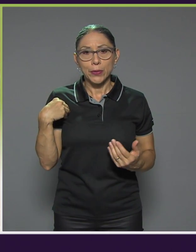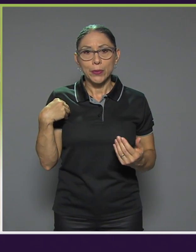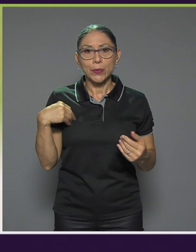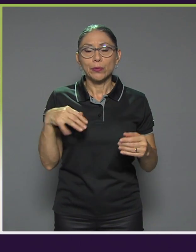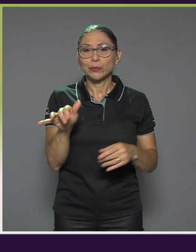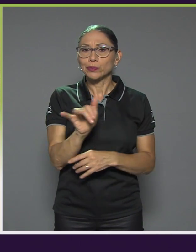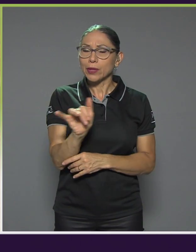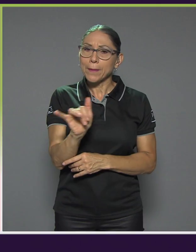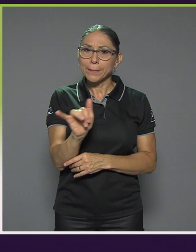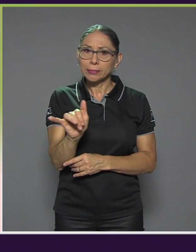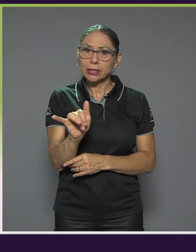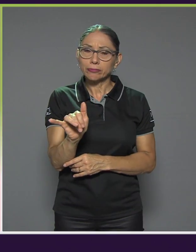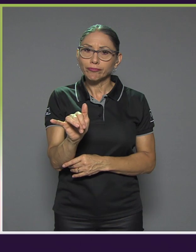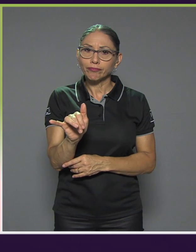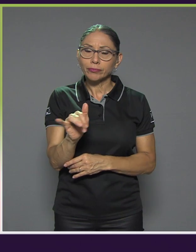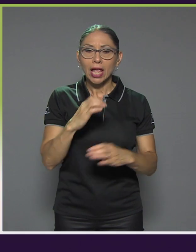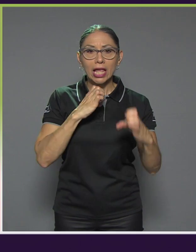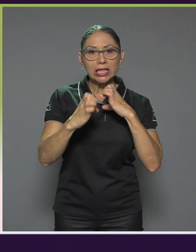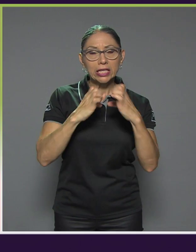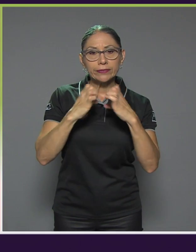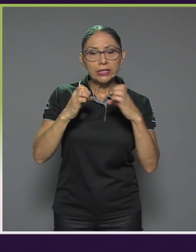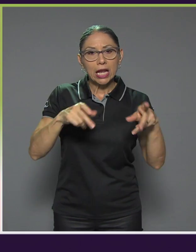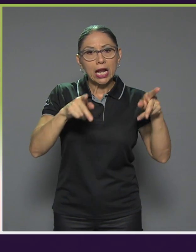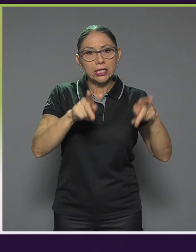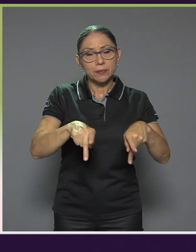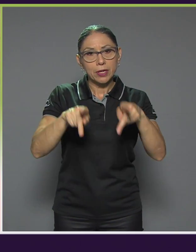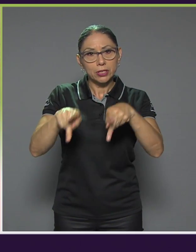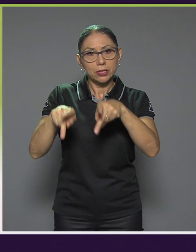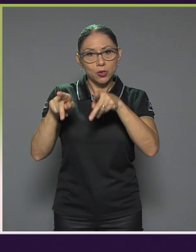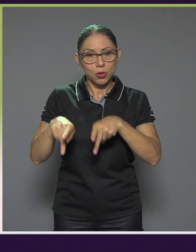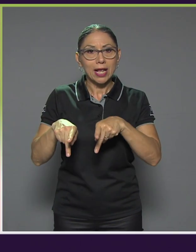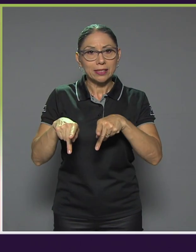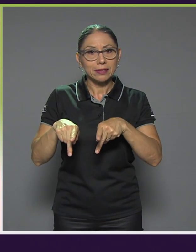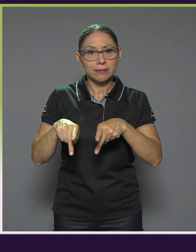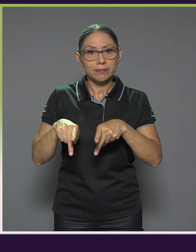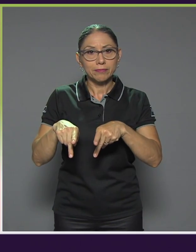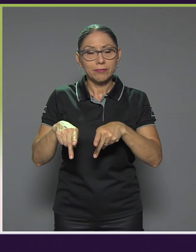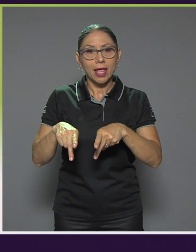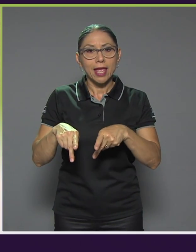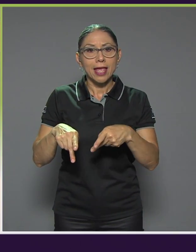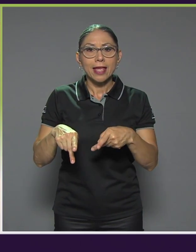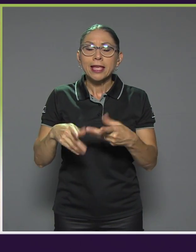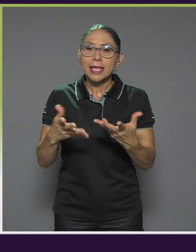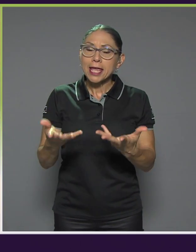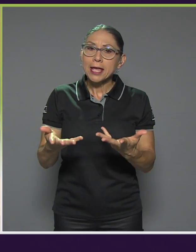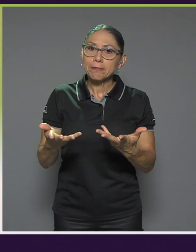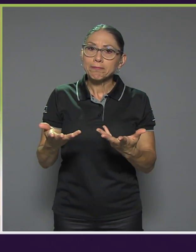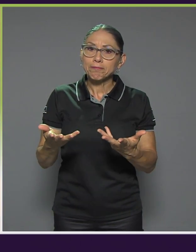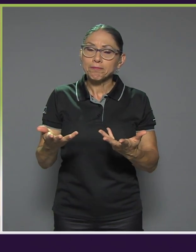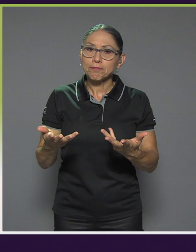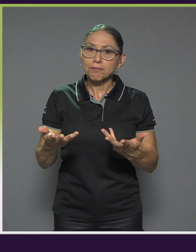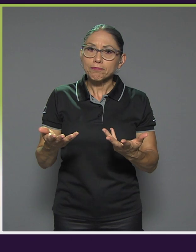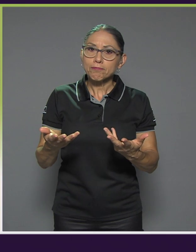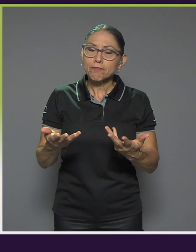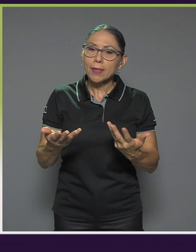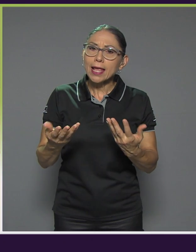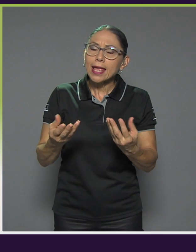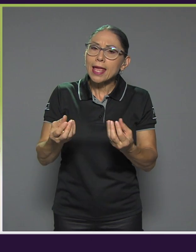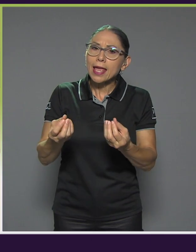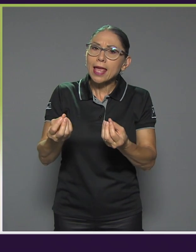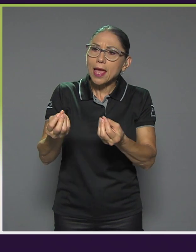este entrevistar a las personas que me que me dejen un